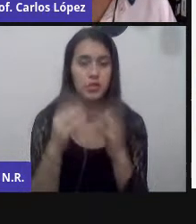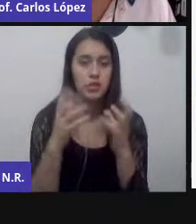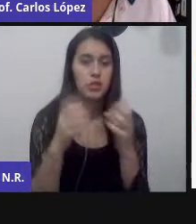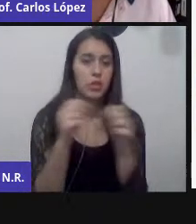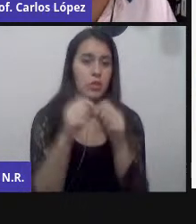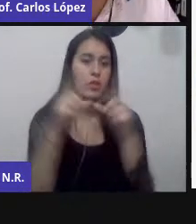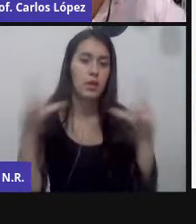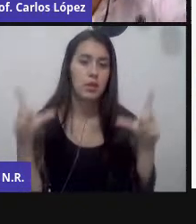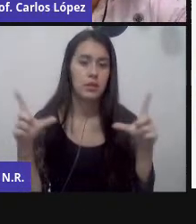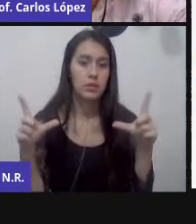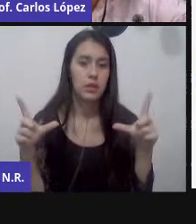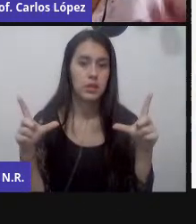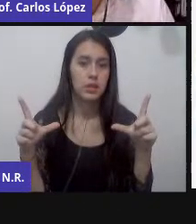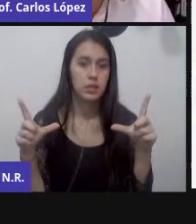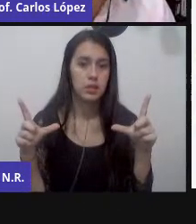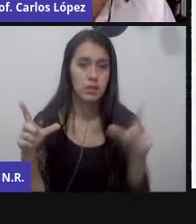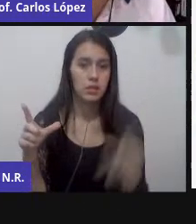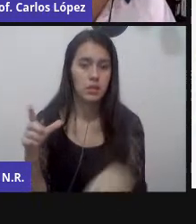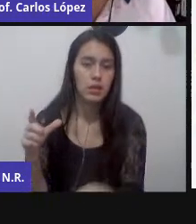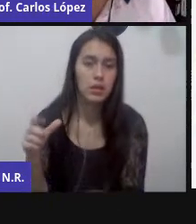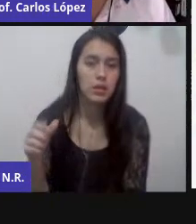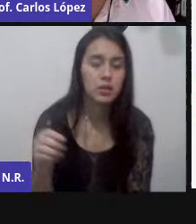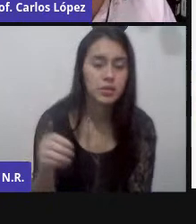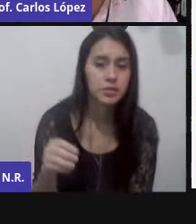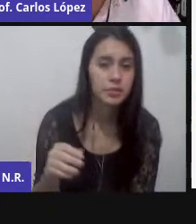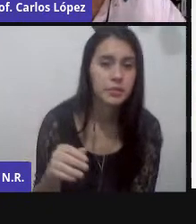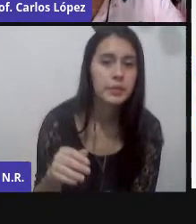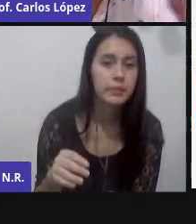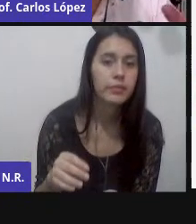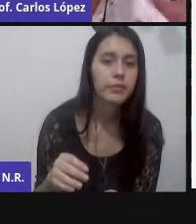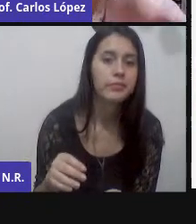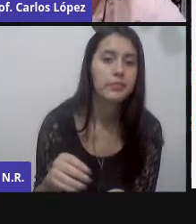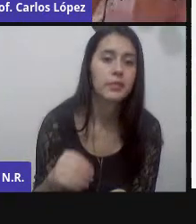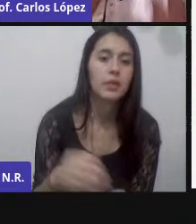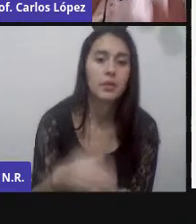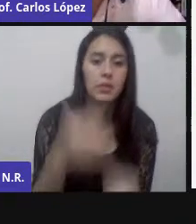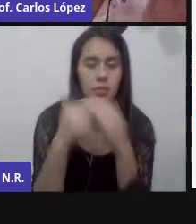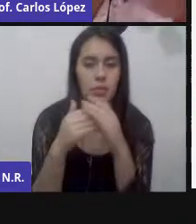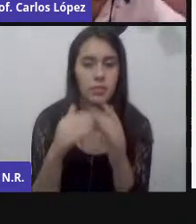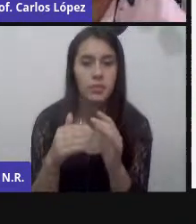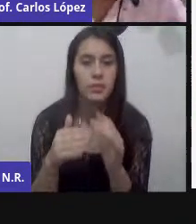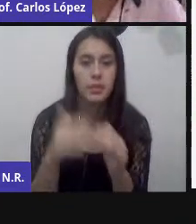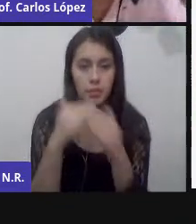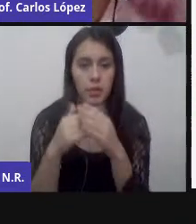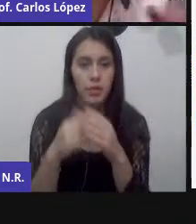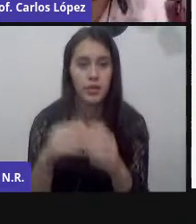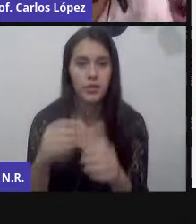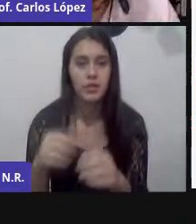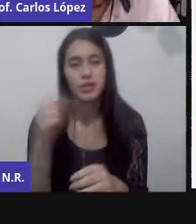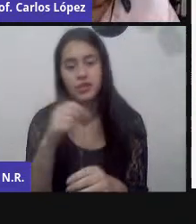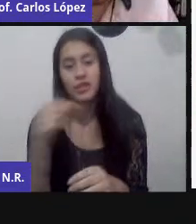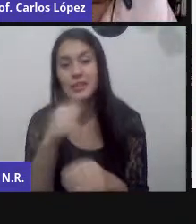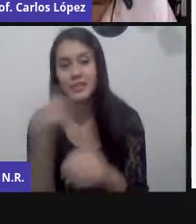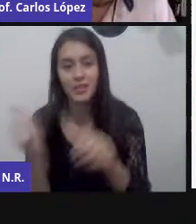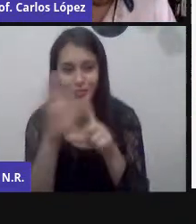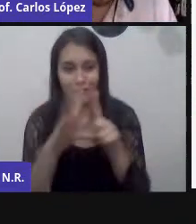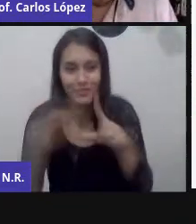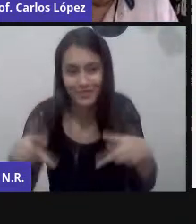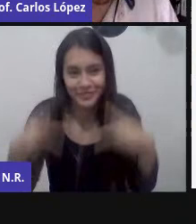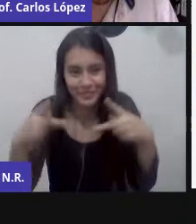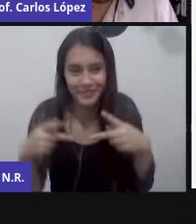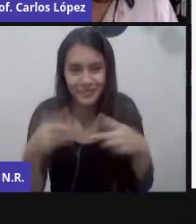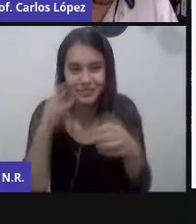entonces simplemente es lo mismo que ustedes están viendo en YouTube, pero se hace cuenta que estoy transmitiendo una transmisión, por decirlo de alguna